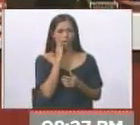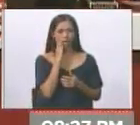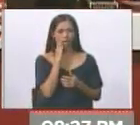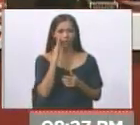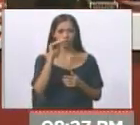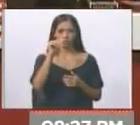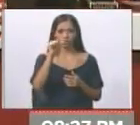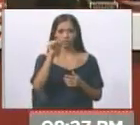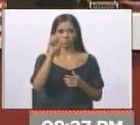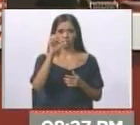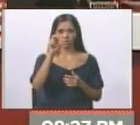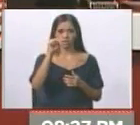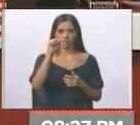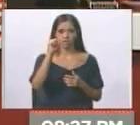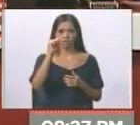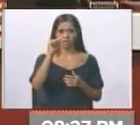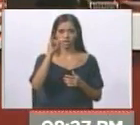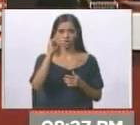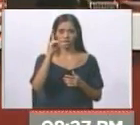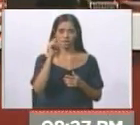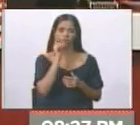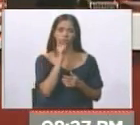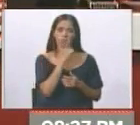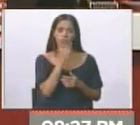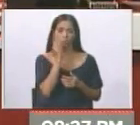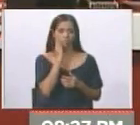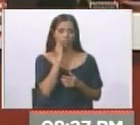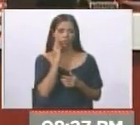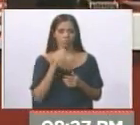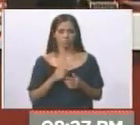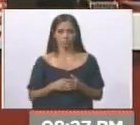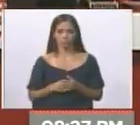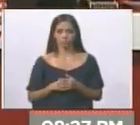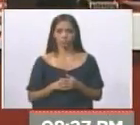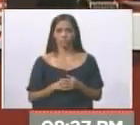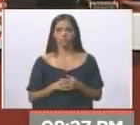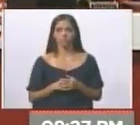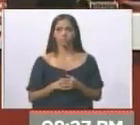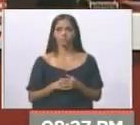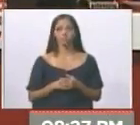Zenaida. Zenaida, ¿verdad? Se llama su mamá. Zenaida, ¿sí, verdad?